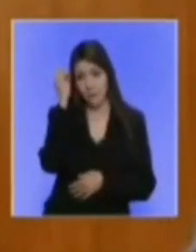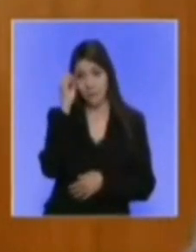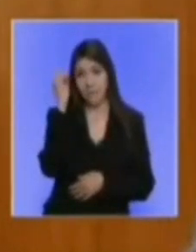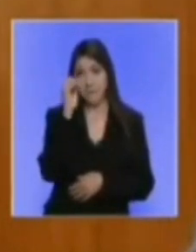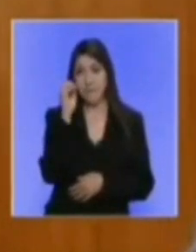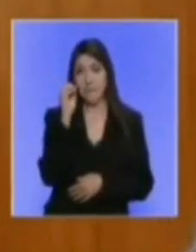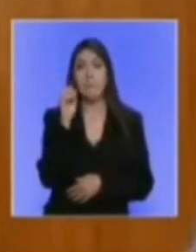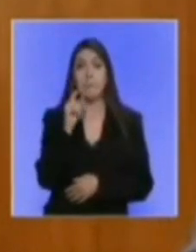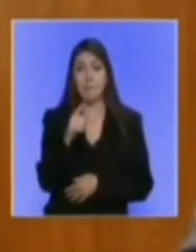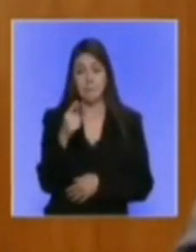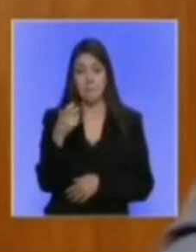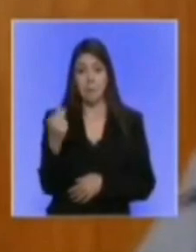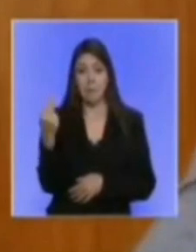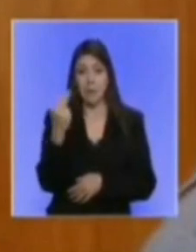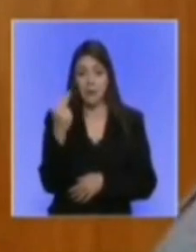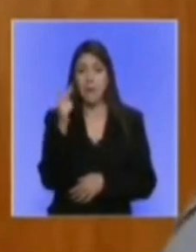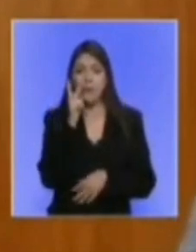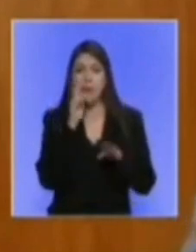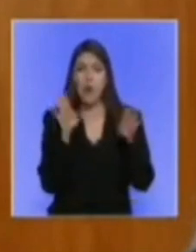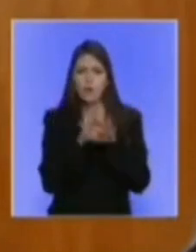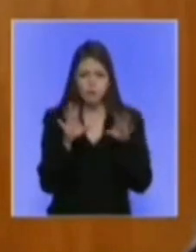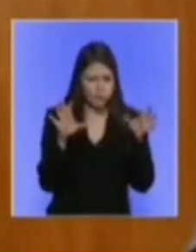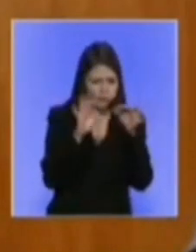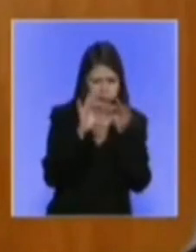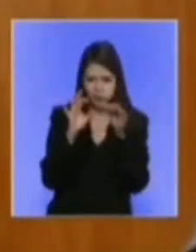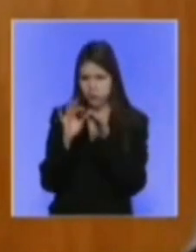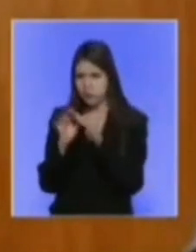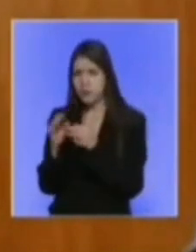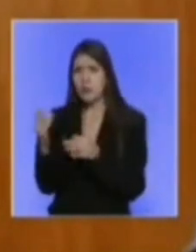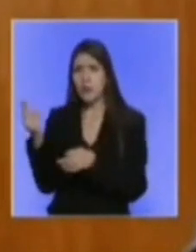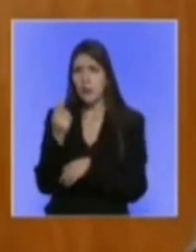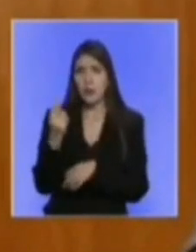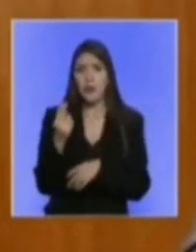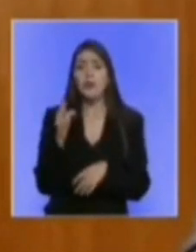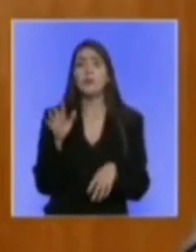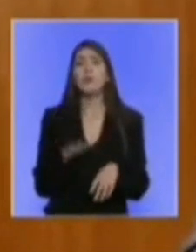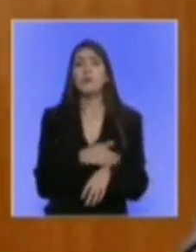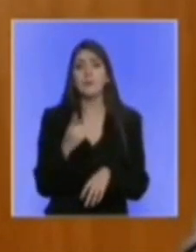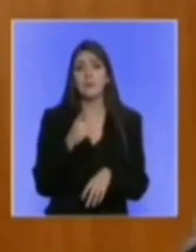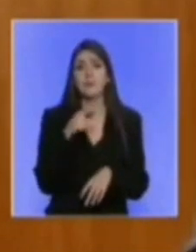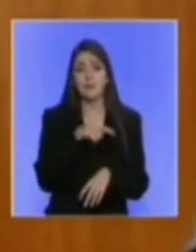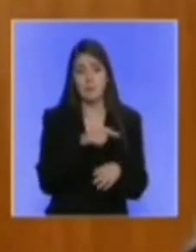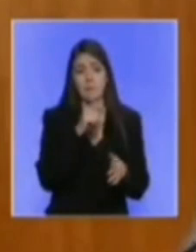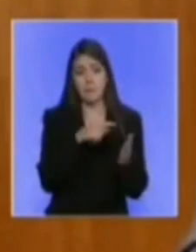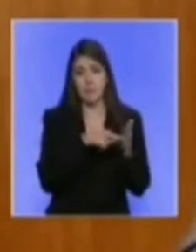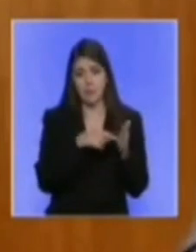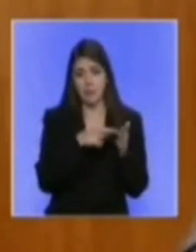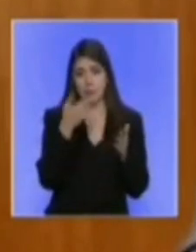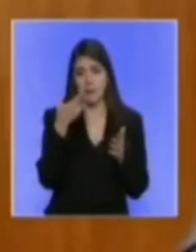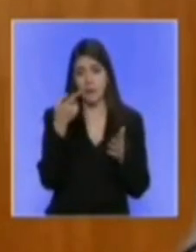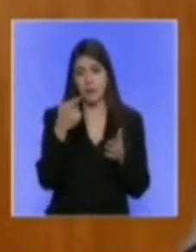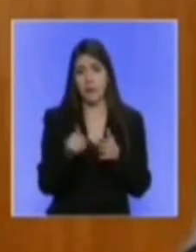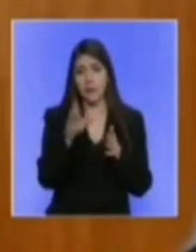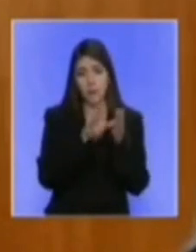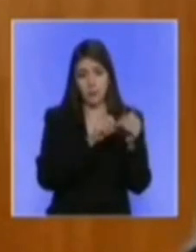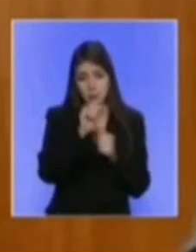exigencia de probar este vínculo proviene del que el umbral constitucional para